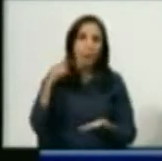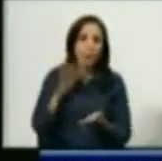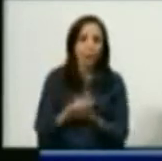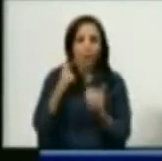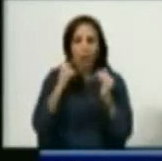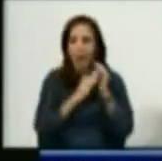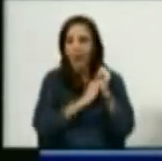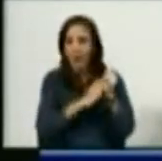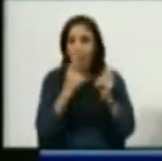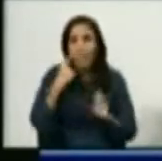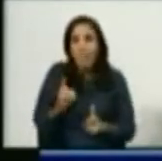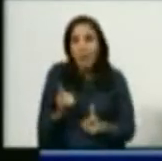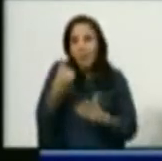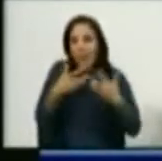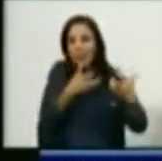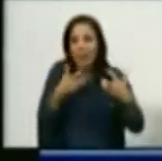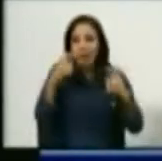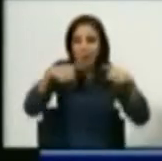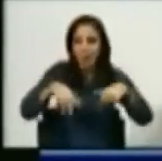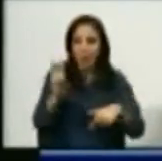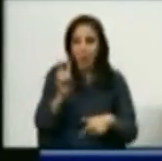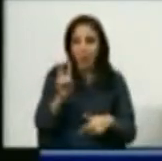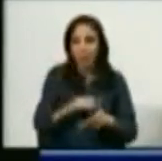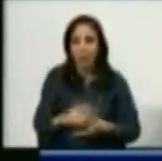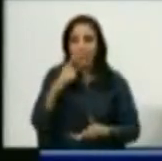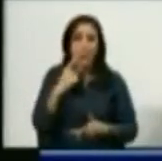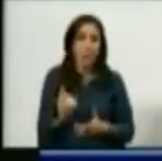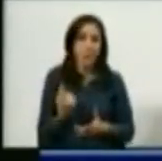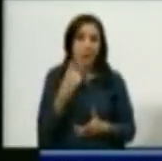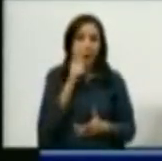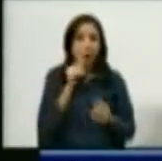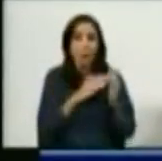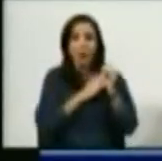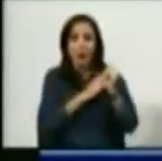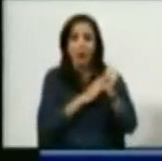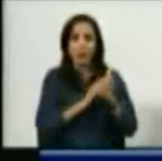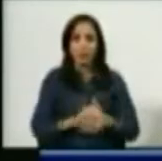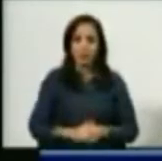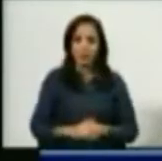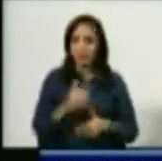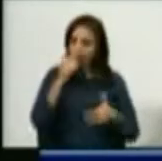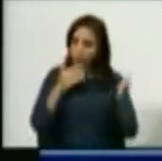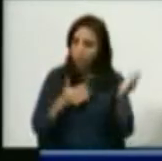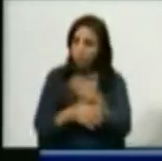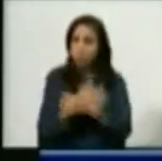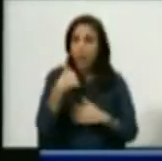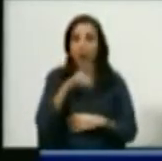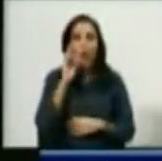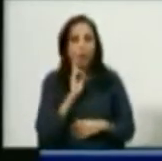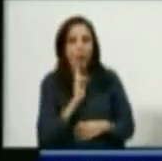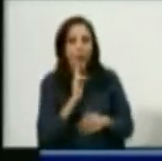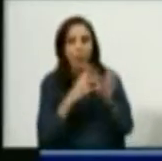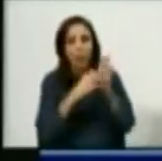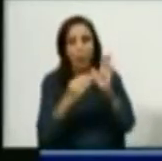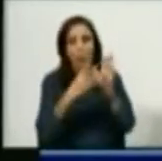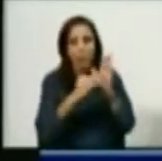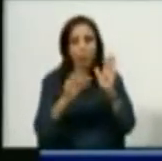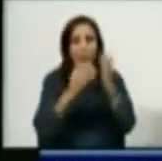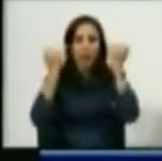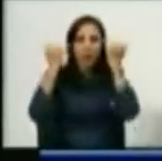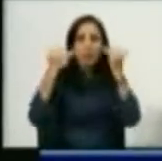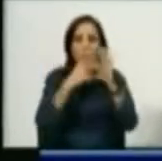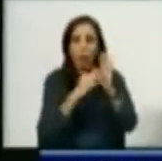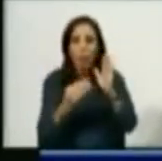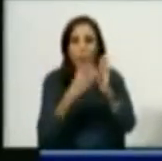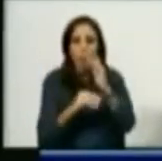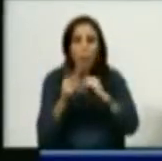encabezó la primera rebelión Popular de Venezuela bobes de bobes aprendió Bolívar de bobes aprendió